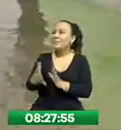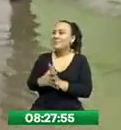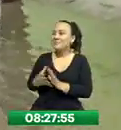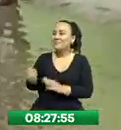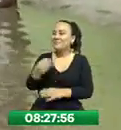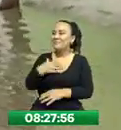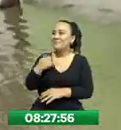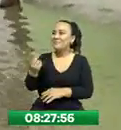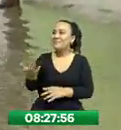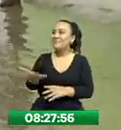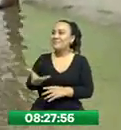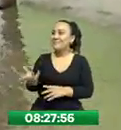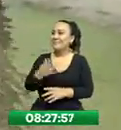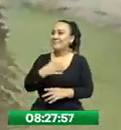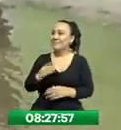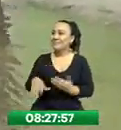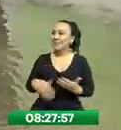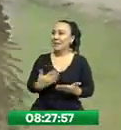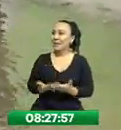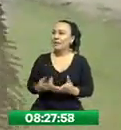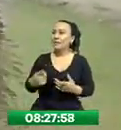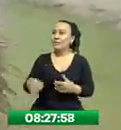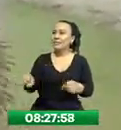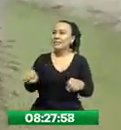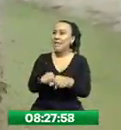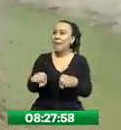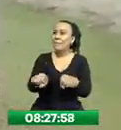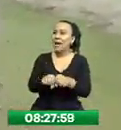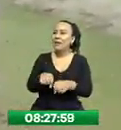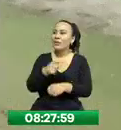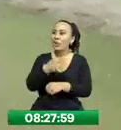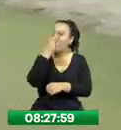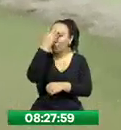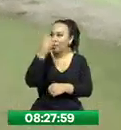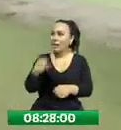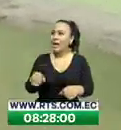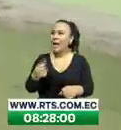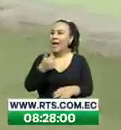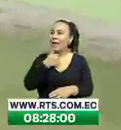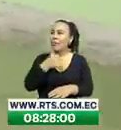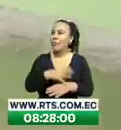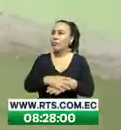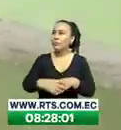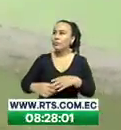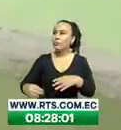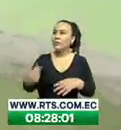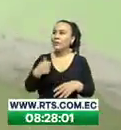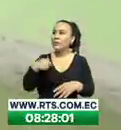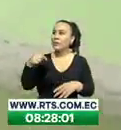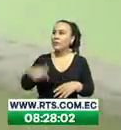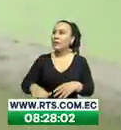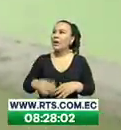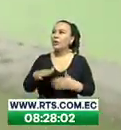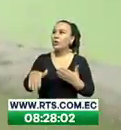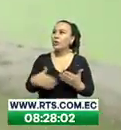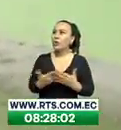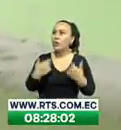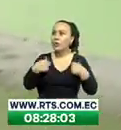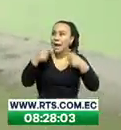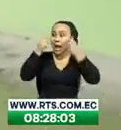estas condiciones. Claro, pues. No me haga mojar los zapatos a mí también. Mire lo que uno se espera. Se levanta y